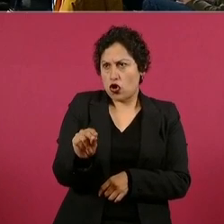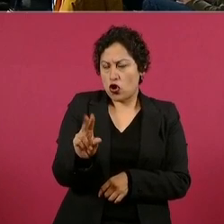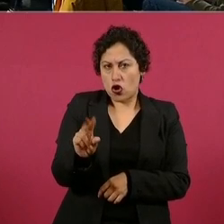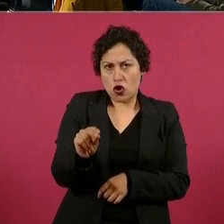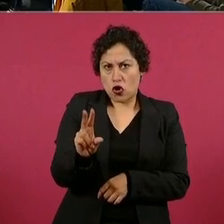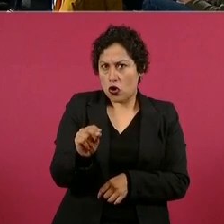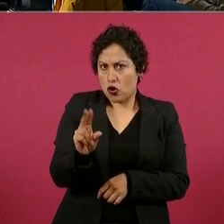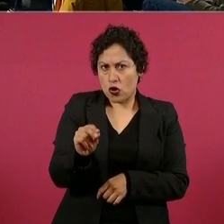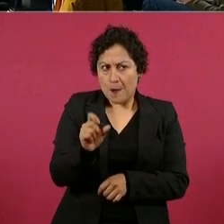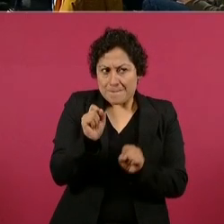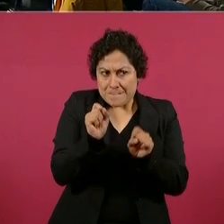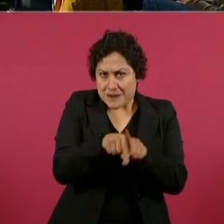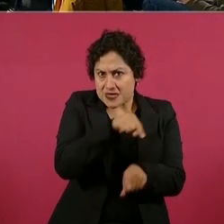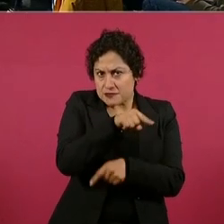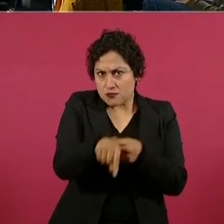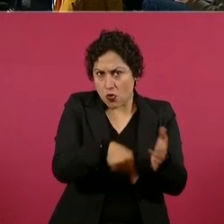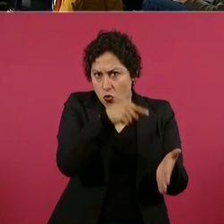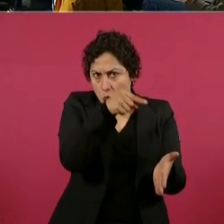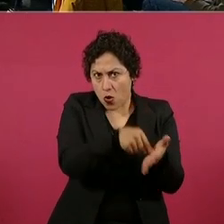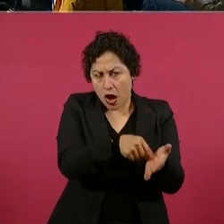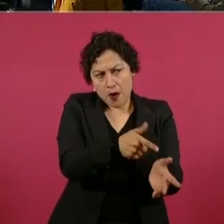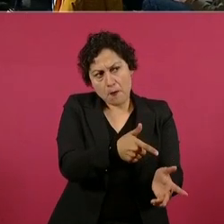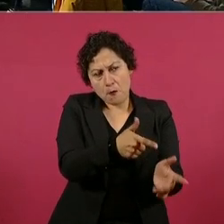donde se dio el encuentro.